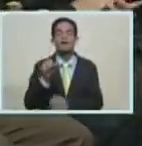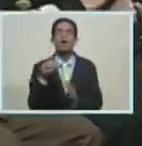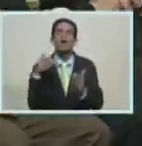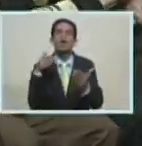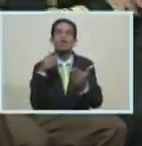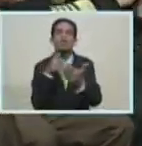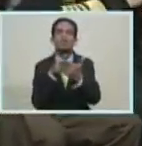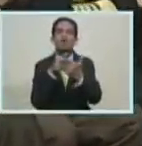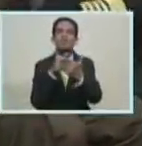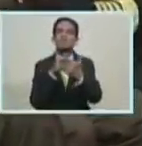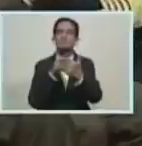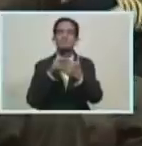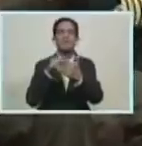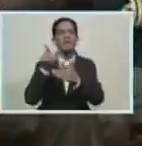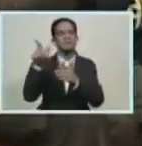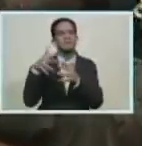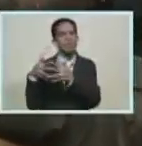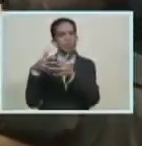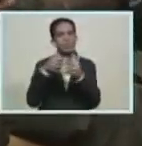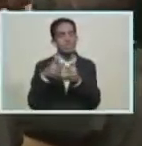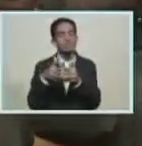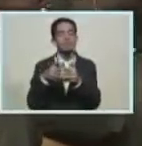antiimperialista, revolucionaria, antioligárquica.